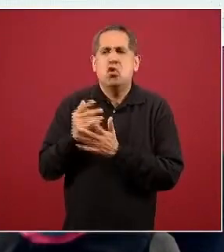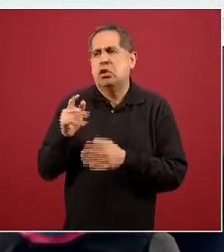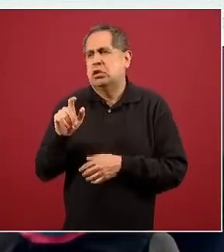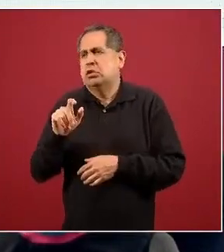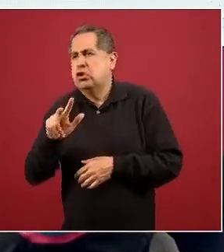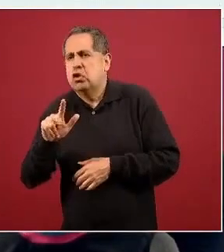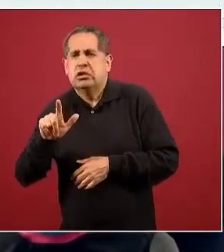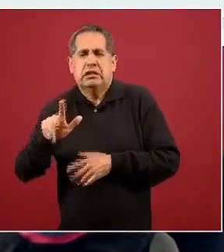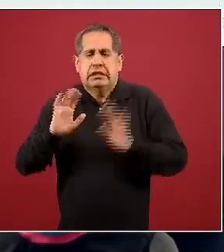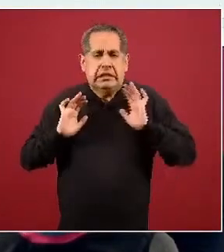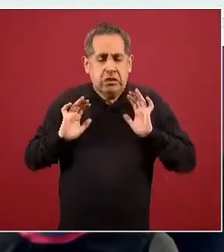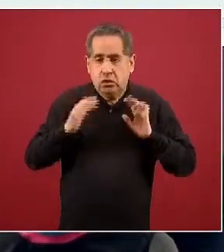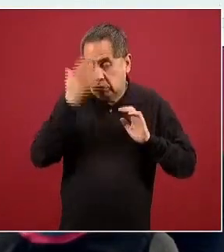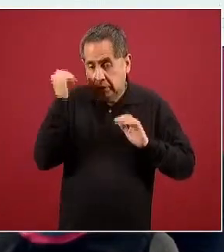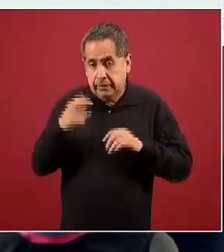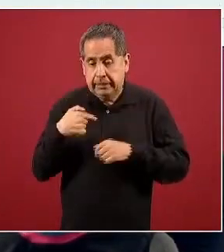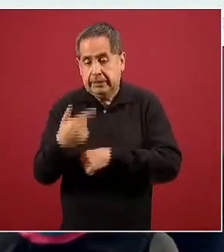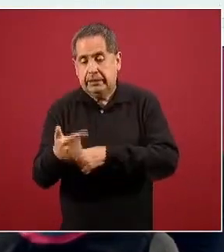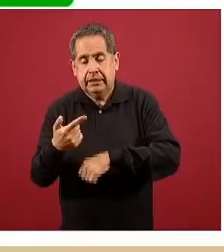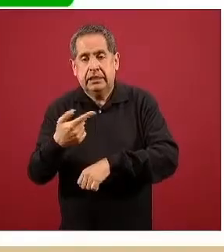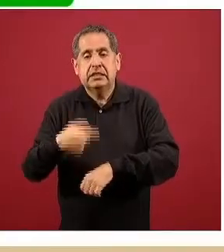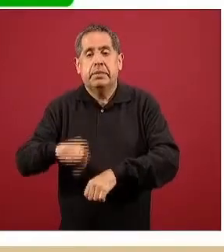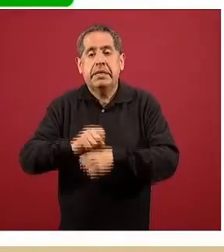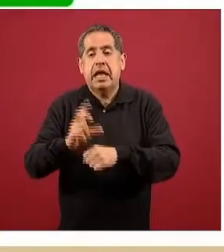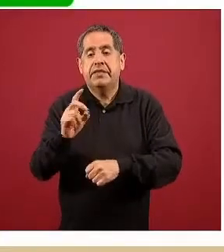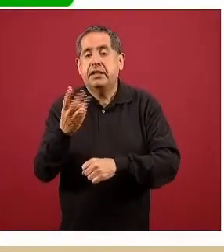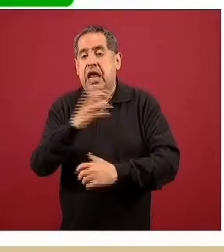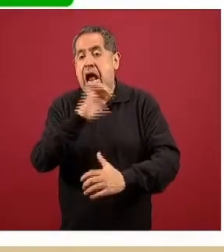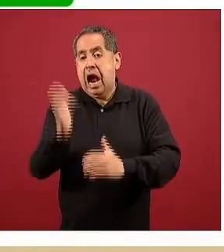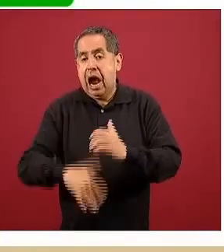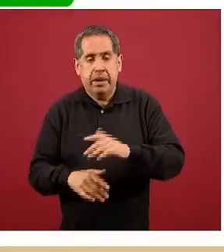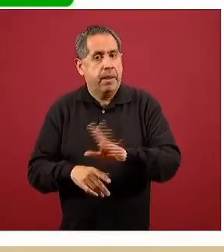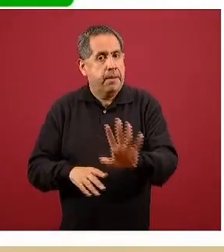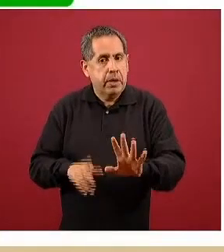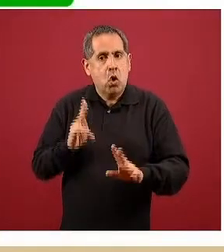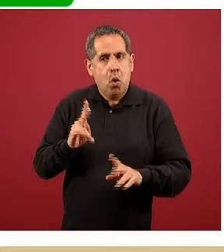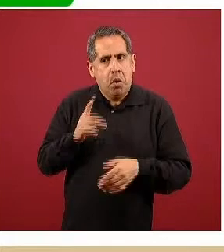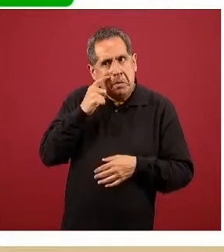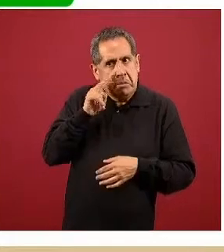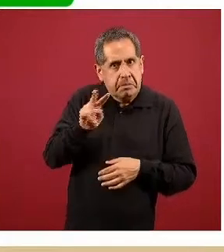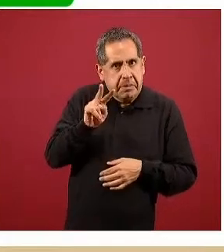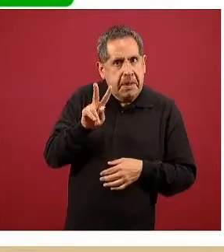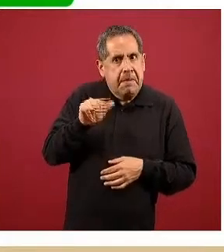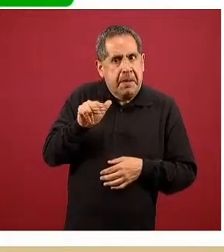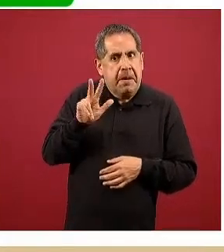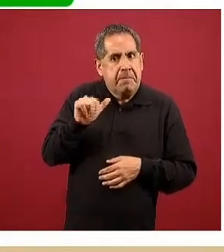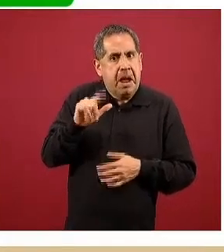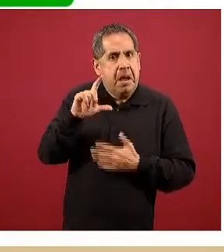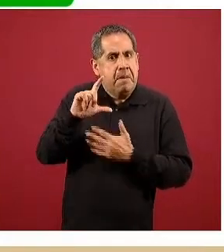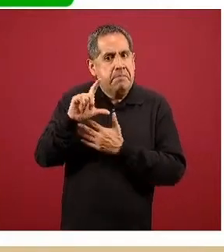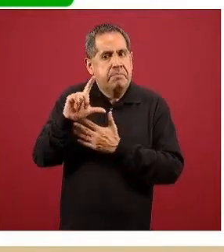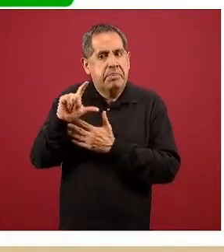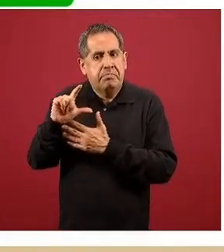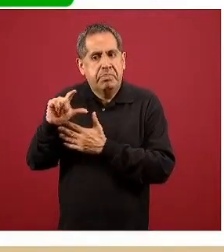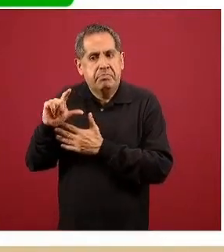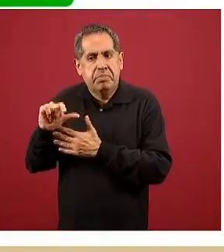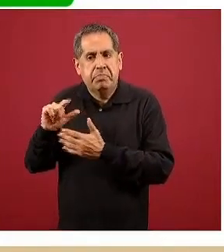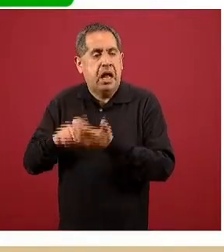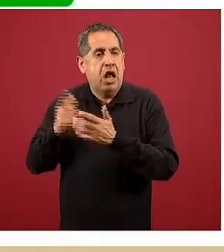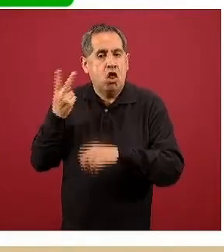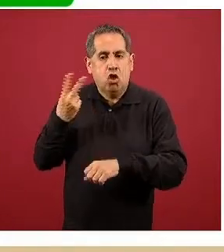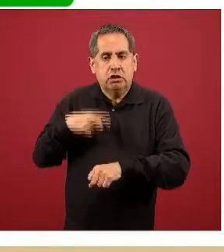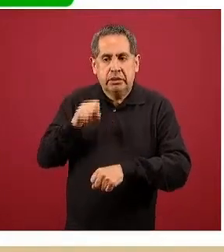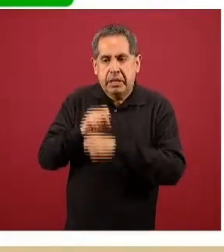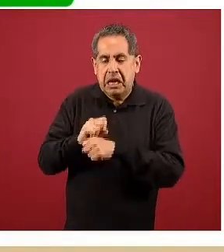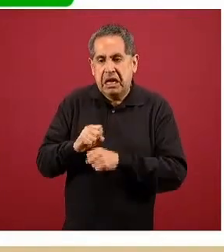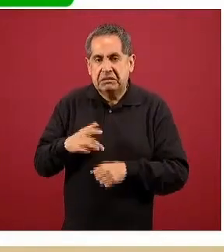este momento al terminar la semana 33, pero esta tendencia ya la estamos viendo desde hace 2 semanas y creemos